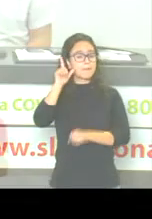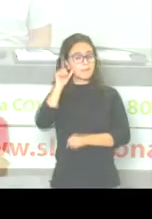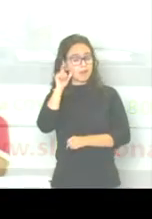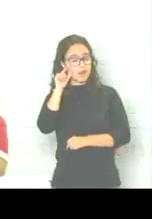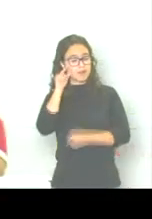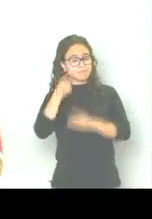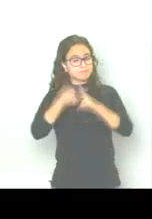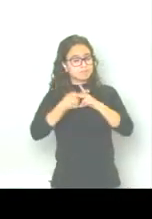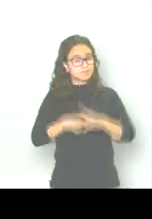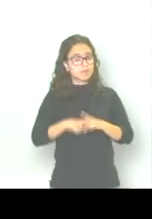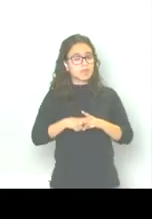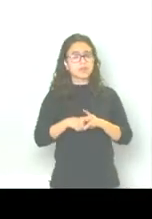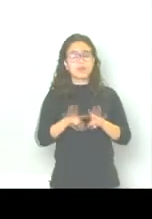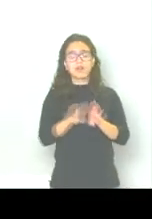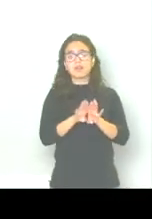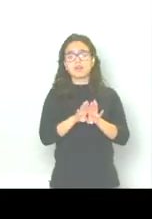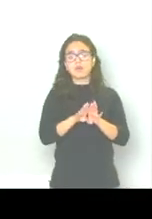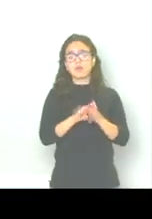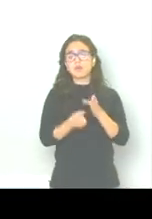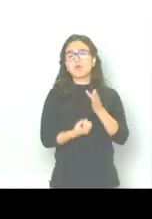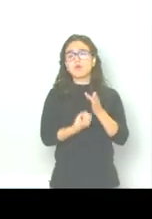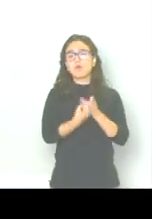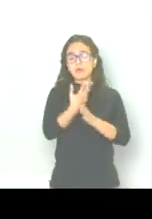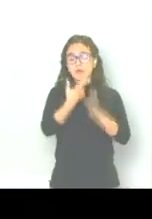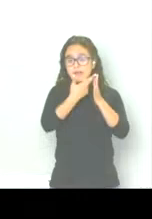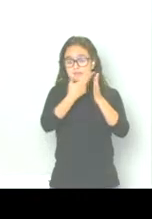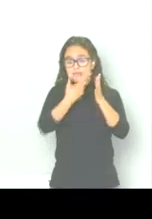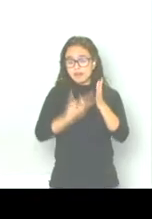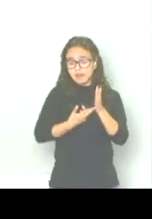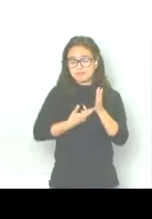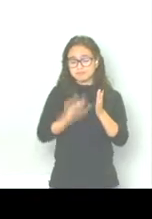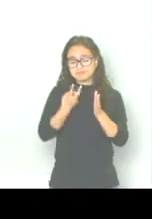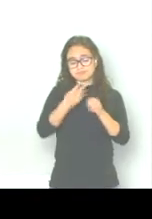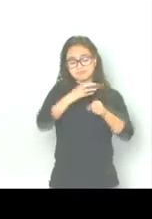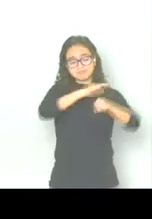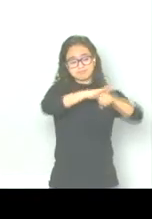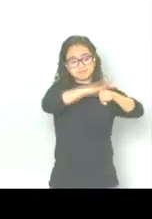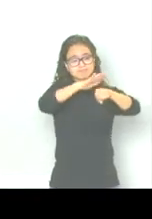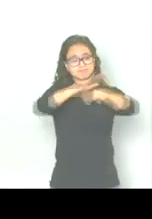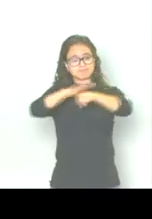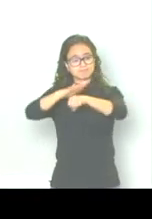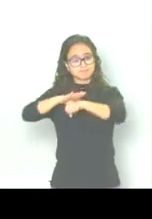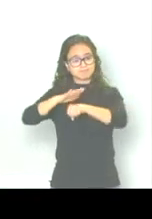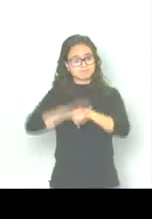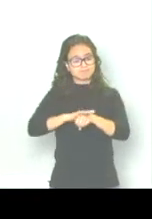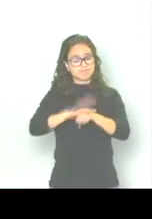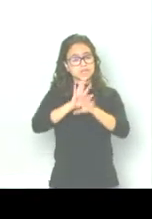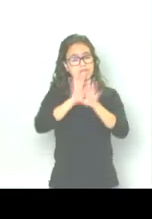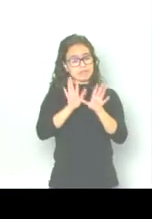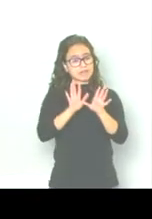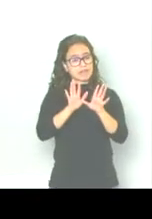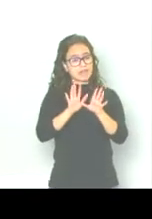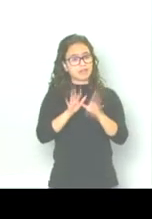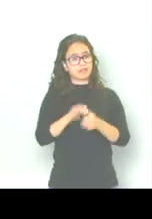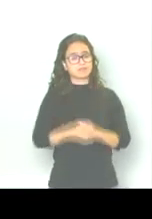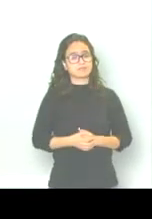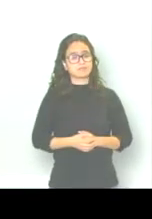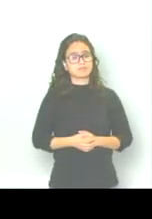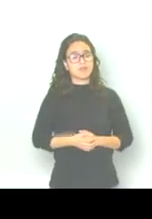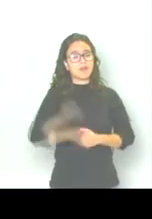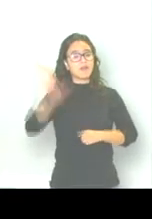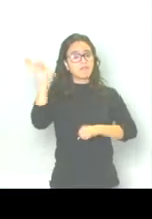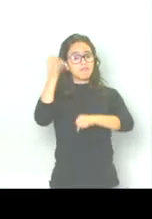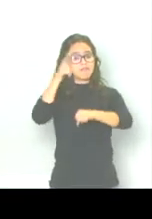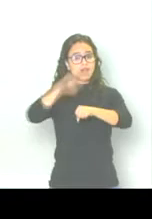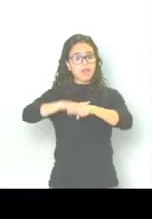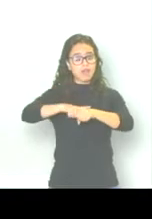inician nuevas restricciones y el llamado ya se hizo desde una tribuna